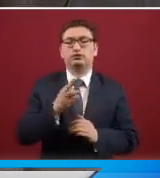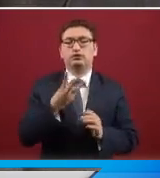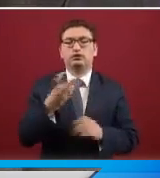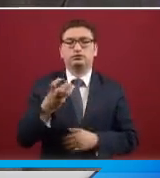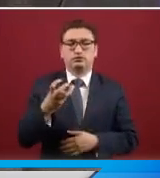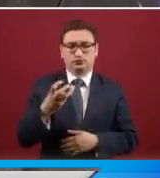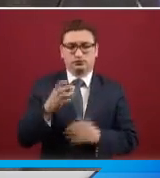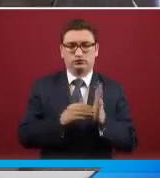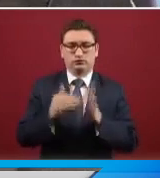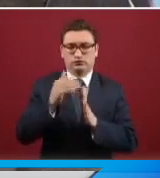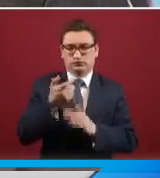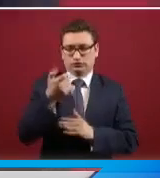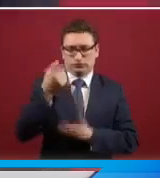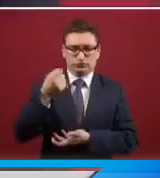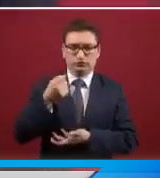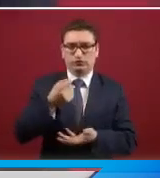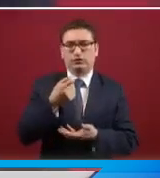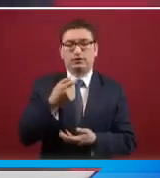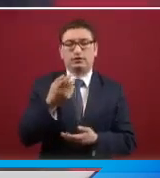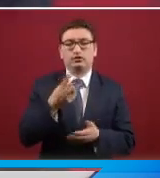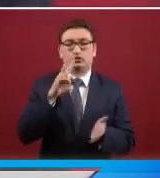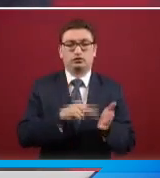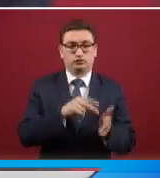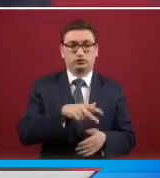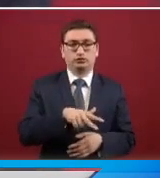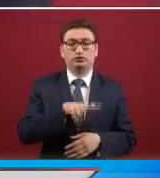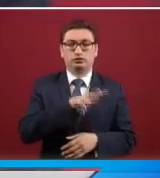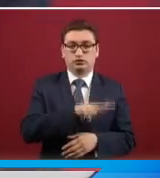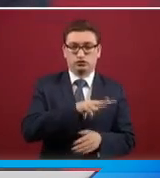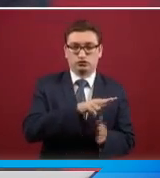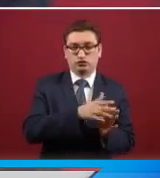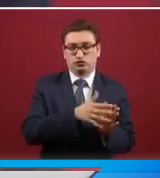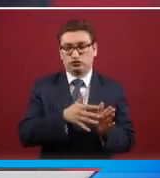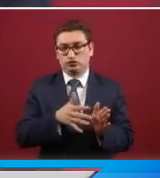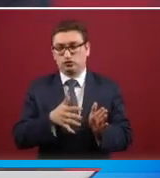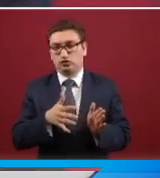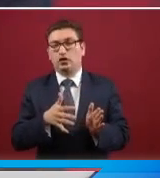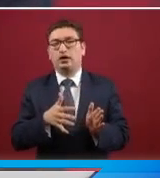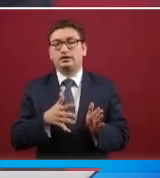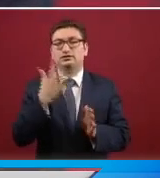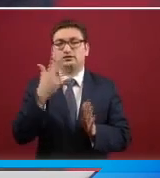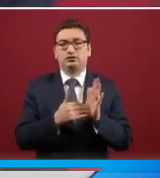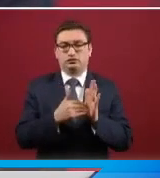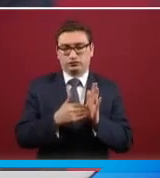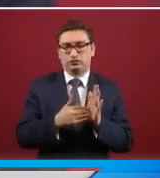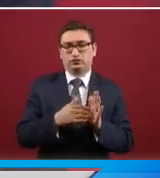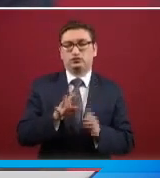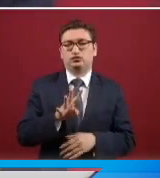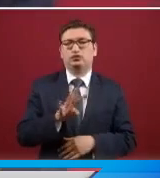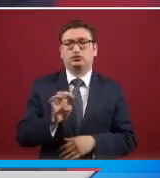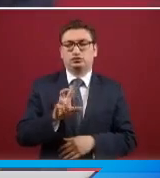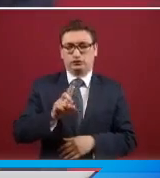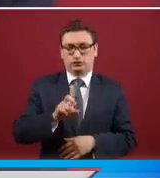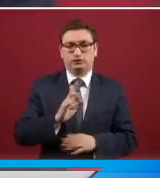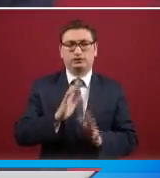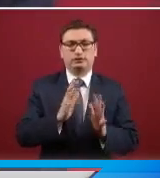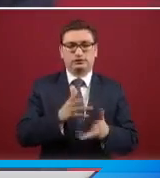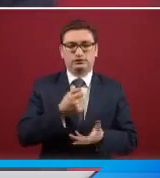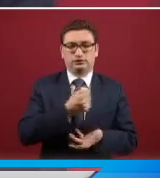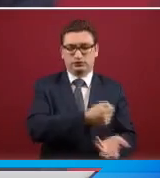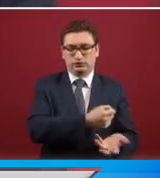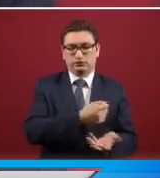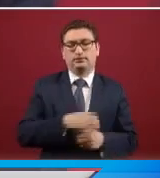tramos. Se entregaron un total de 35 contratos. 5 fueron recibidos en el proceso de la obra. Estos 5 contratos corresponden a